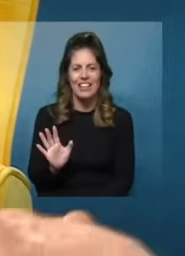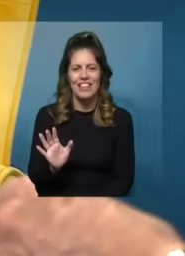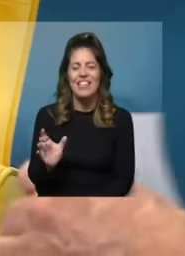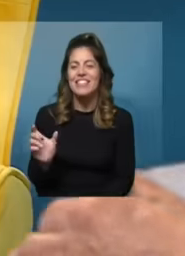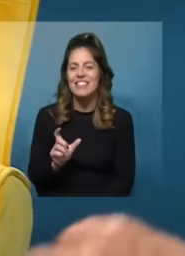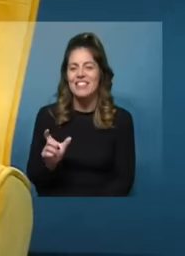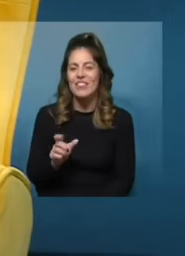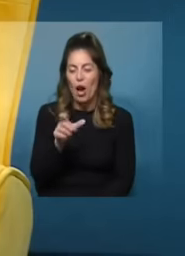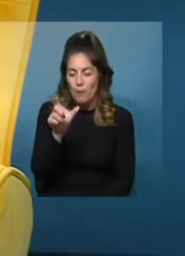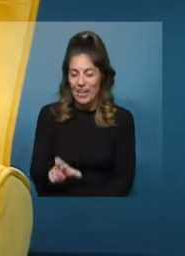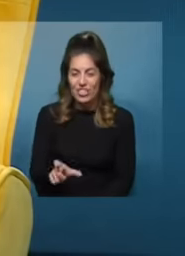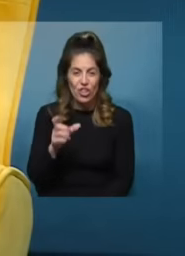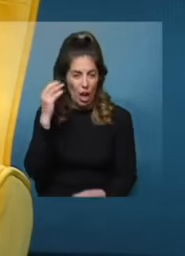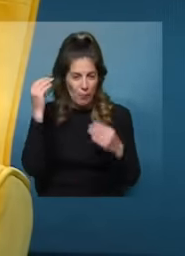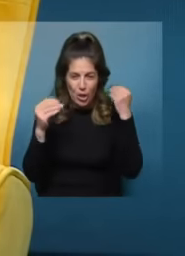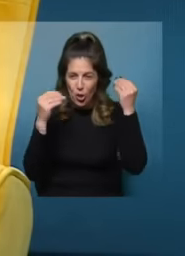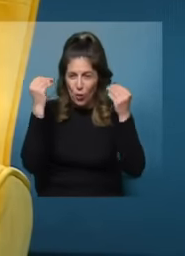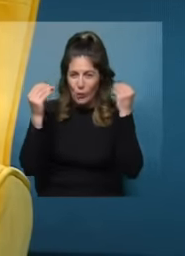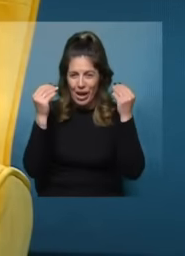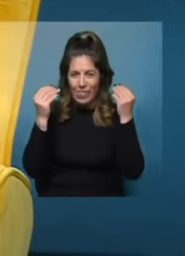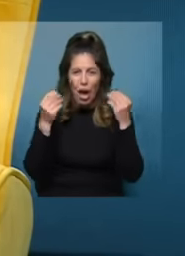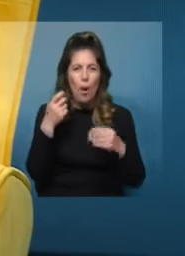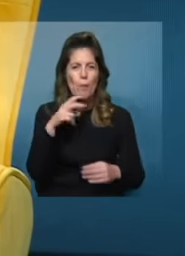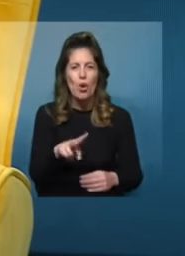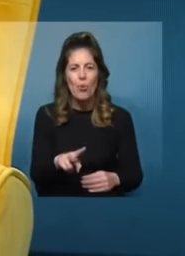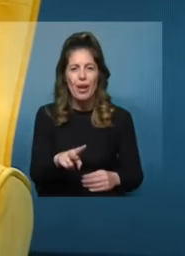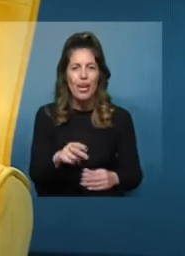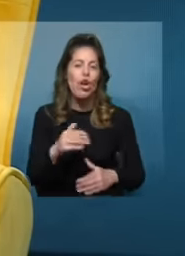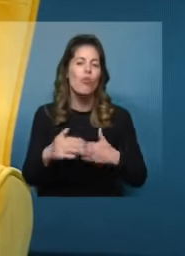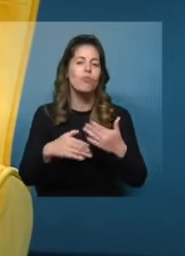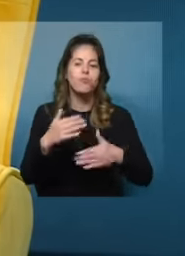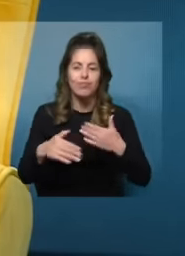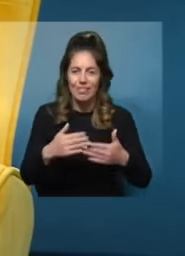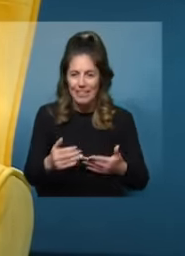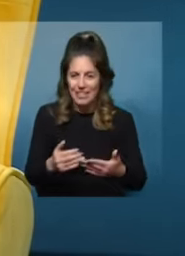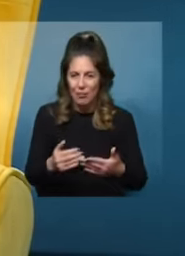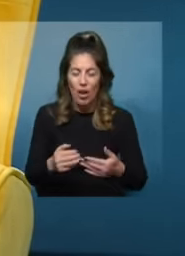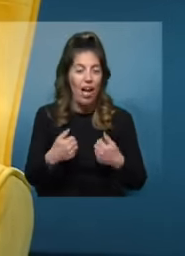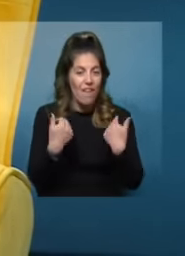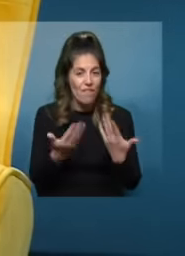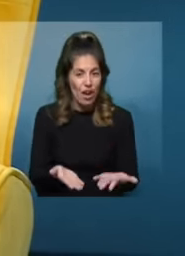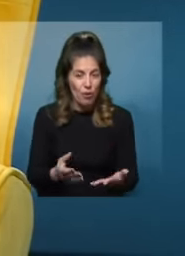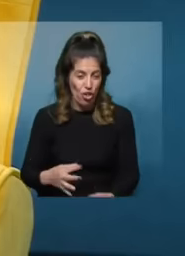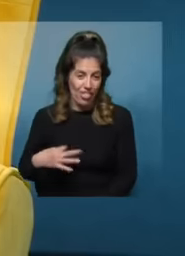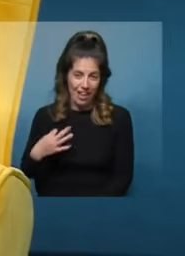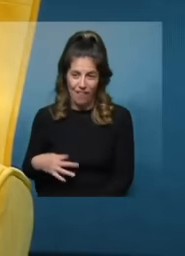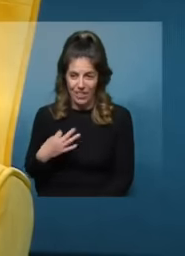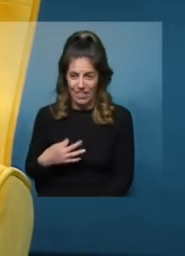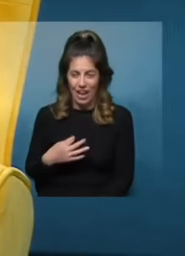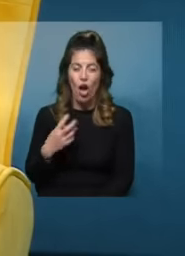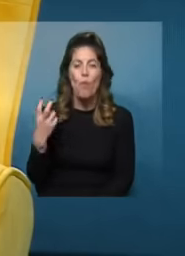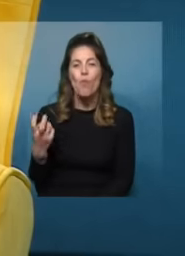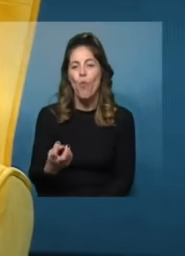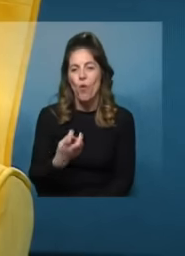Significa que gente preocupada por ver cómo salimos a flote y a favor de la vida. Es decir,